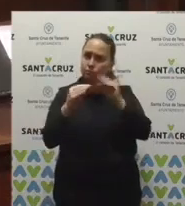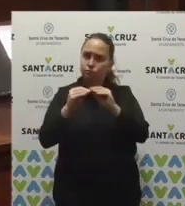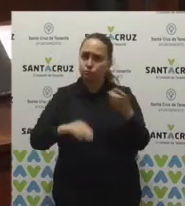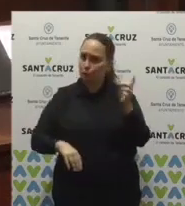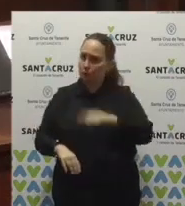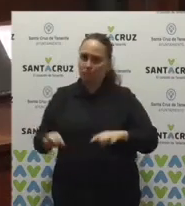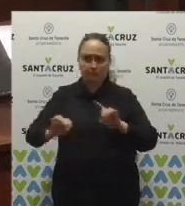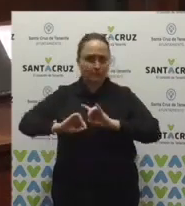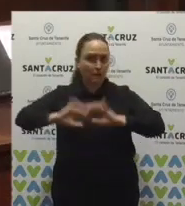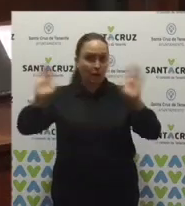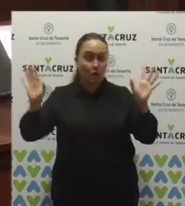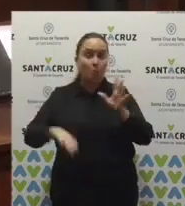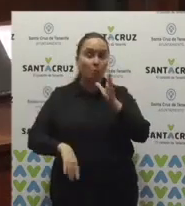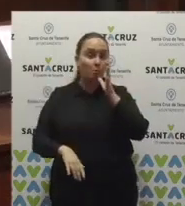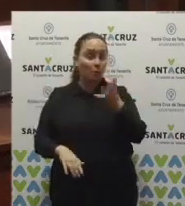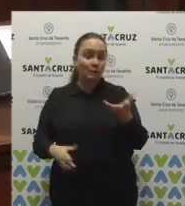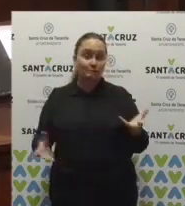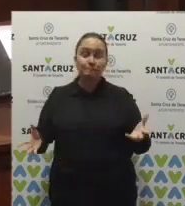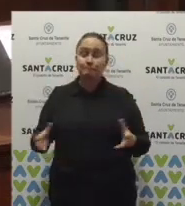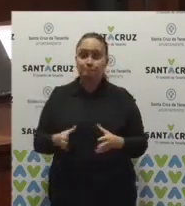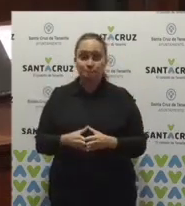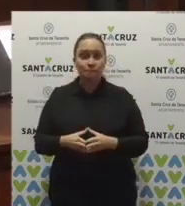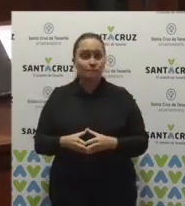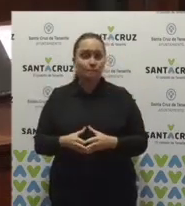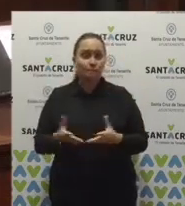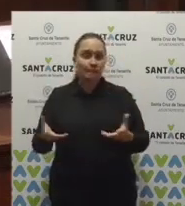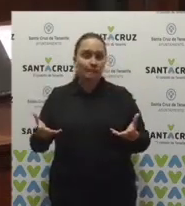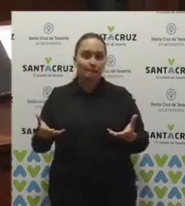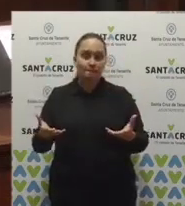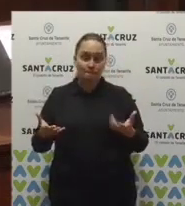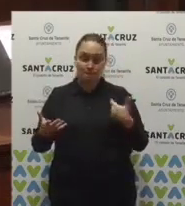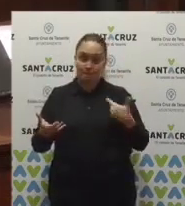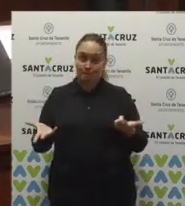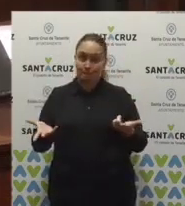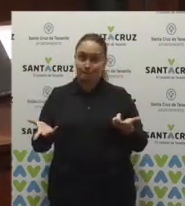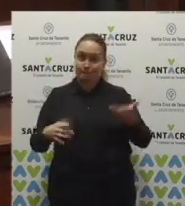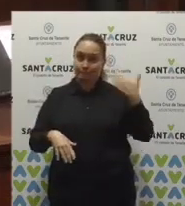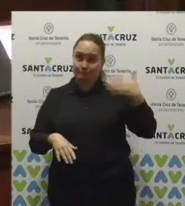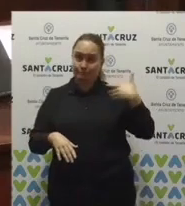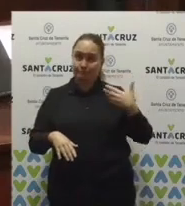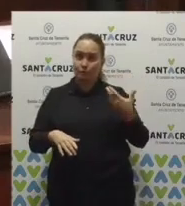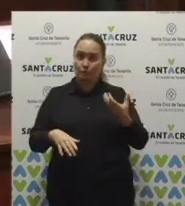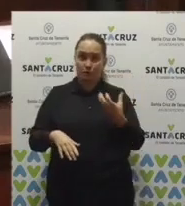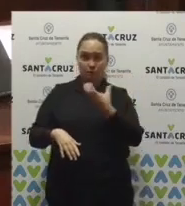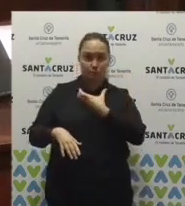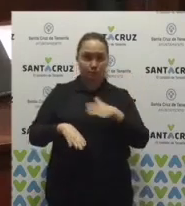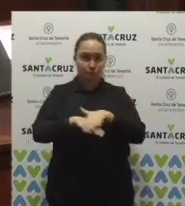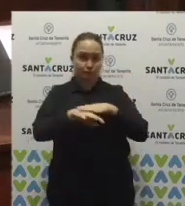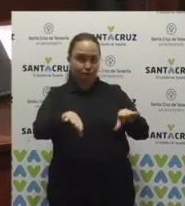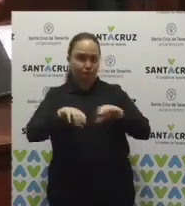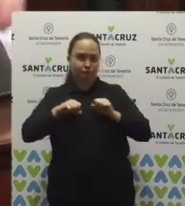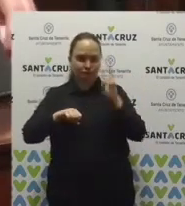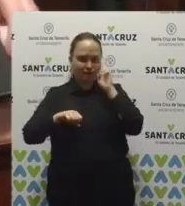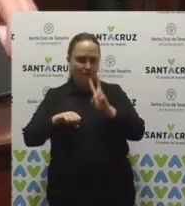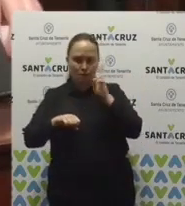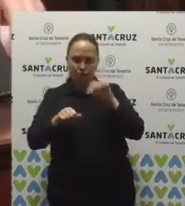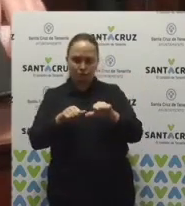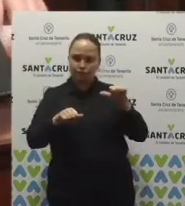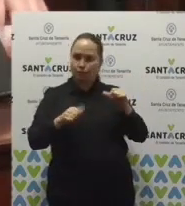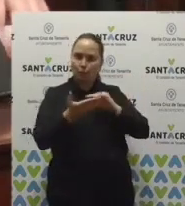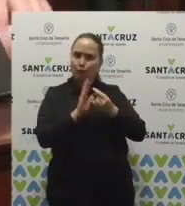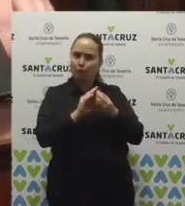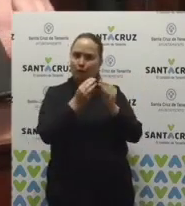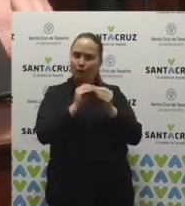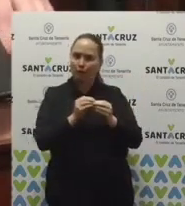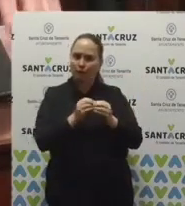nos hemos encontrado con unas carencias cuando nosotros tomamos posesión con una carencia absoluta de redacción de proyectos en